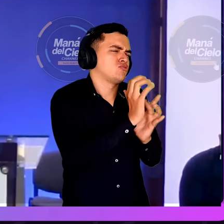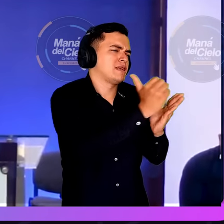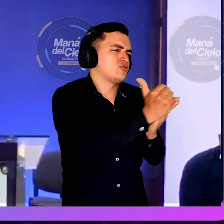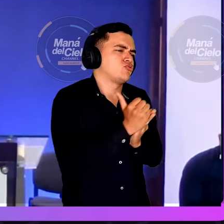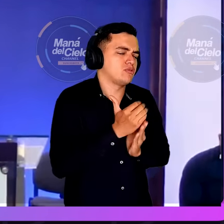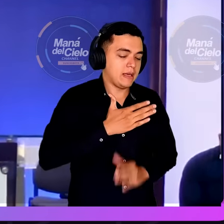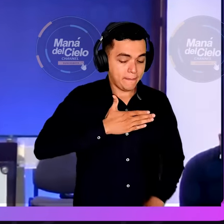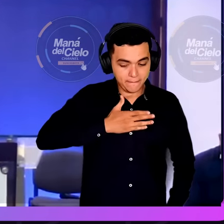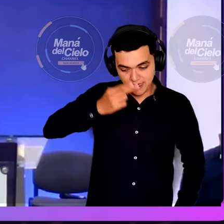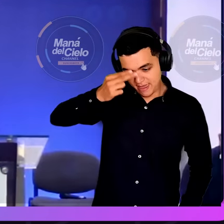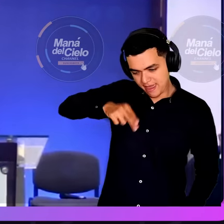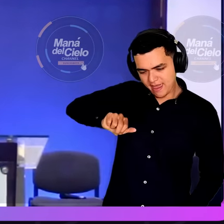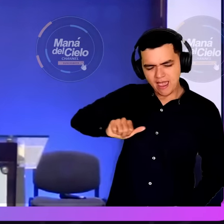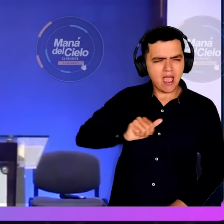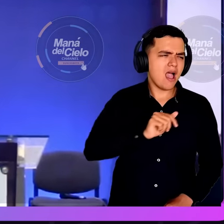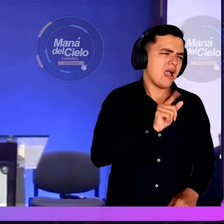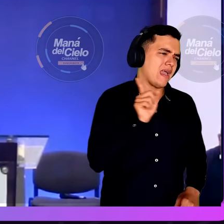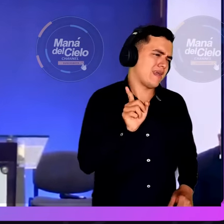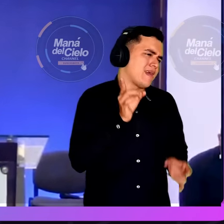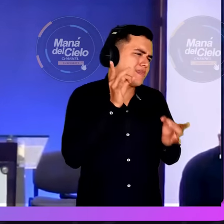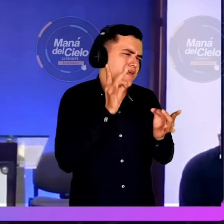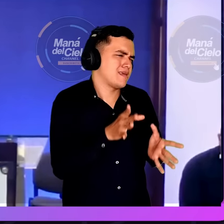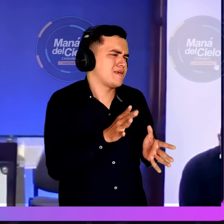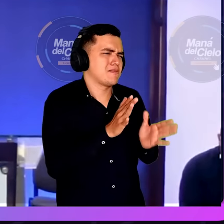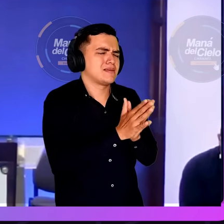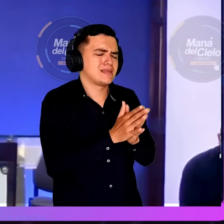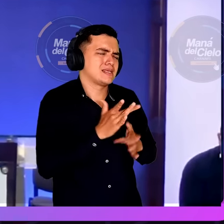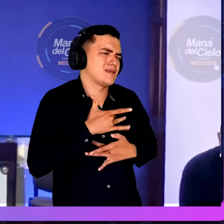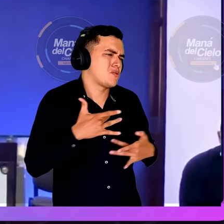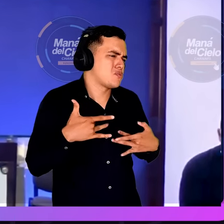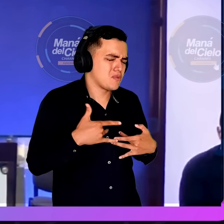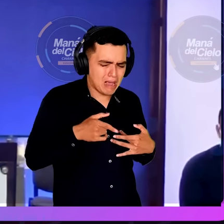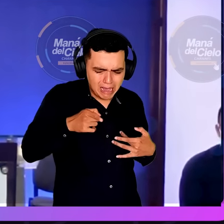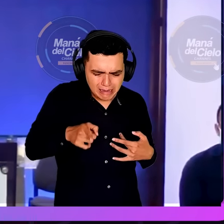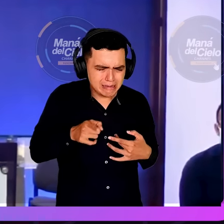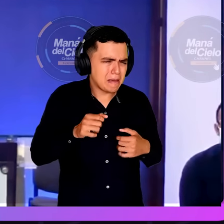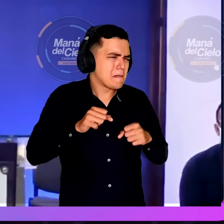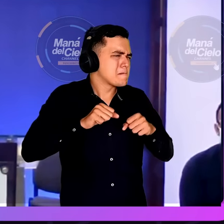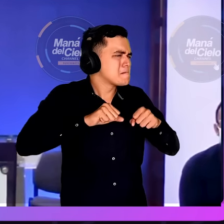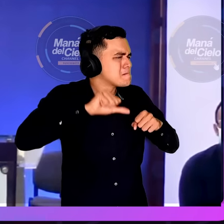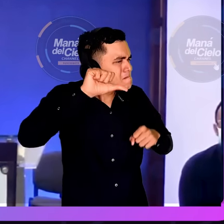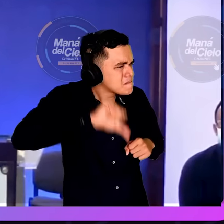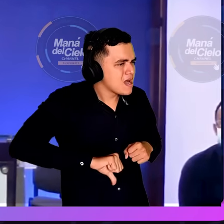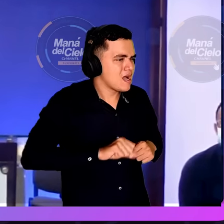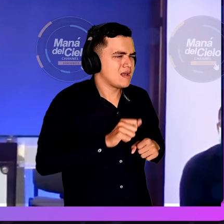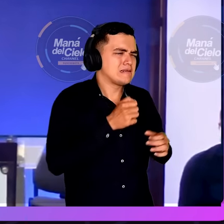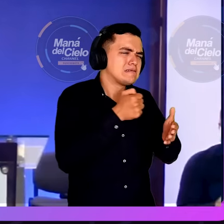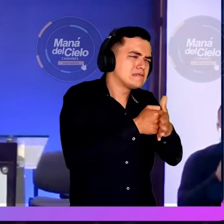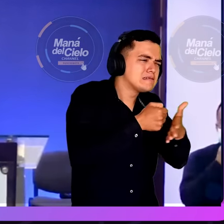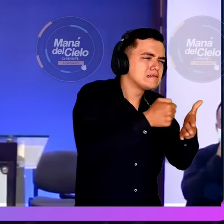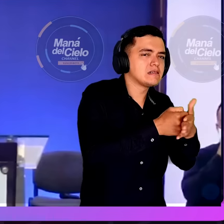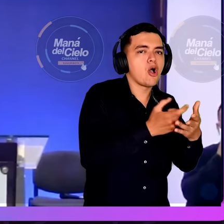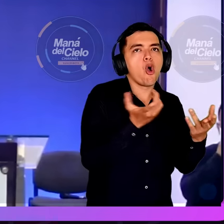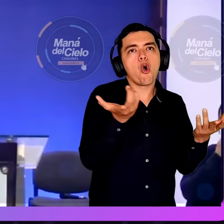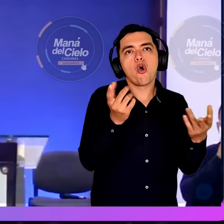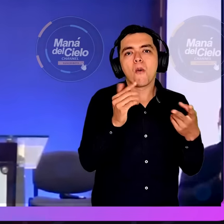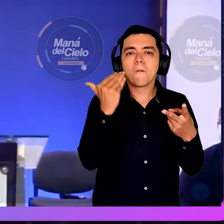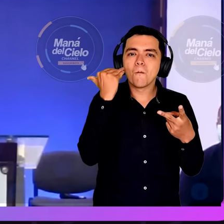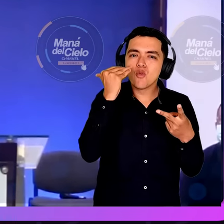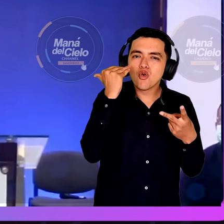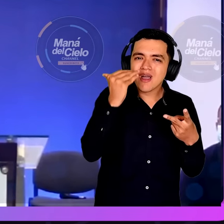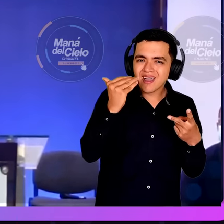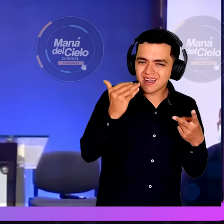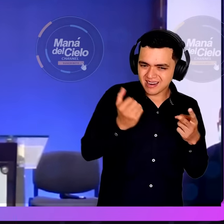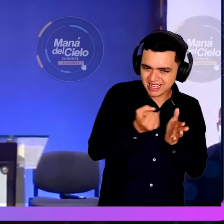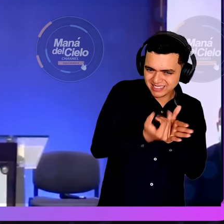estaba muriendo en la cama, y a Jairo, y allá se le pegó al Señor y allá se quedó. Vea, Señor, yo aquí no me muevo. Mi hija